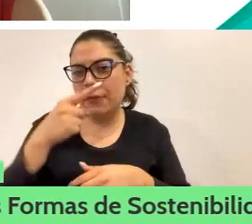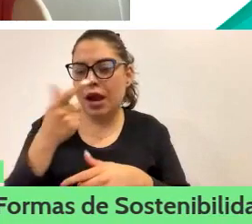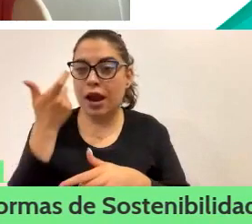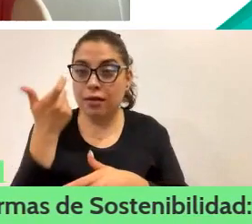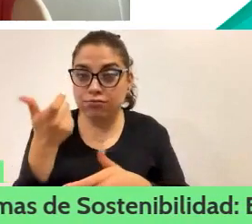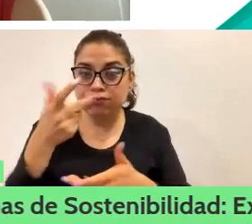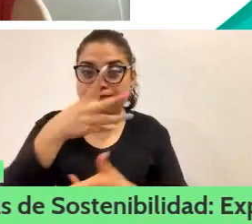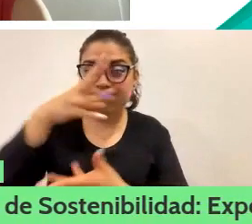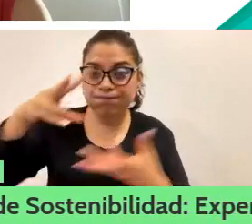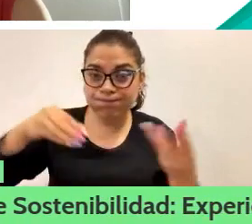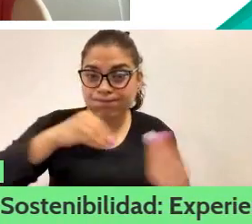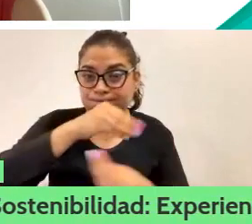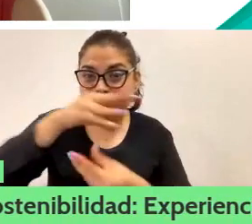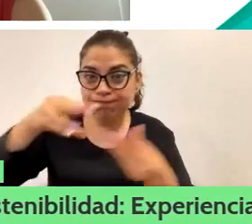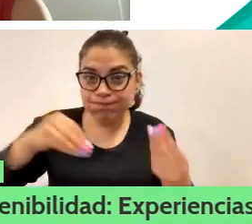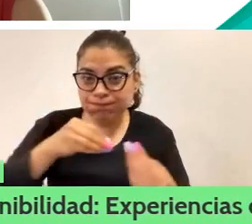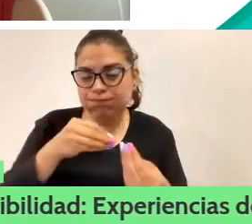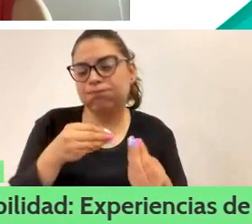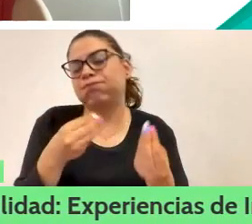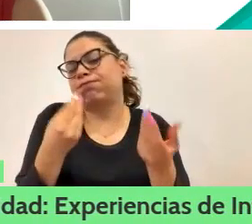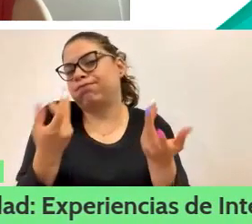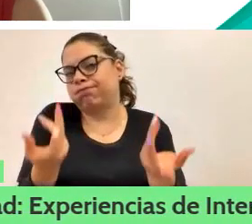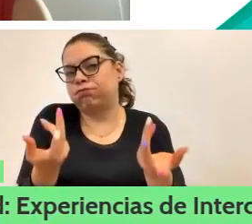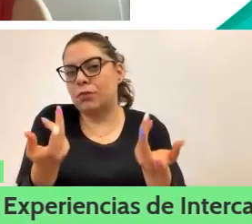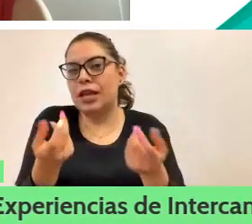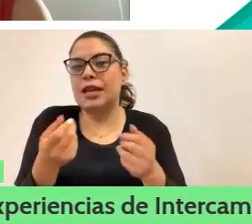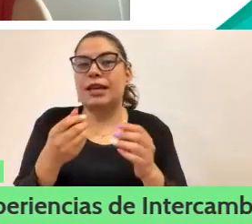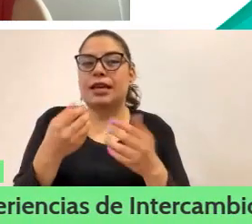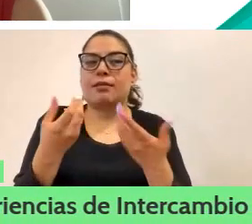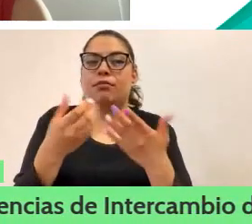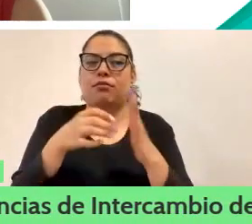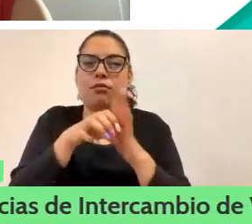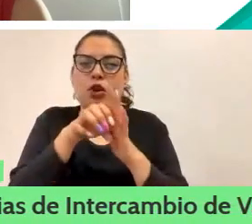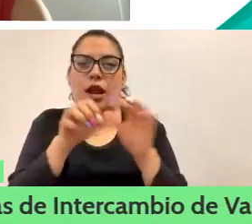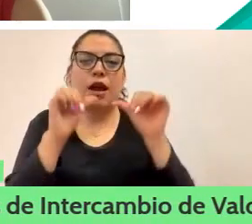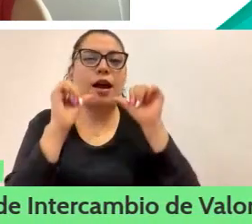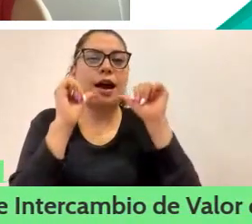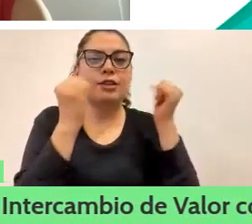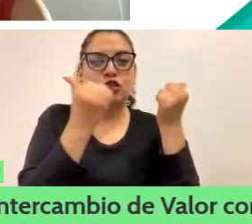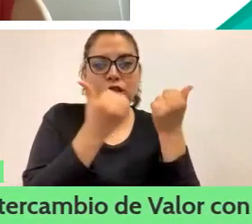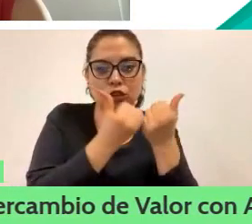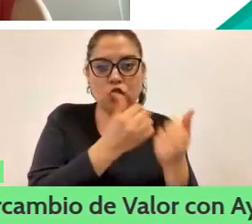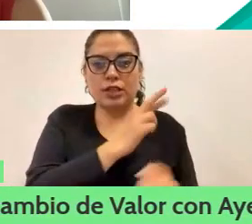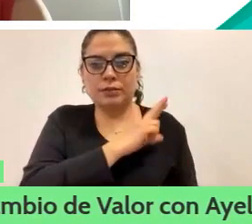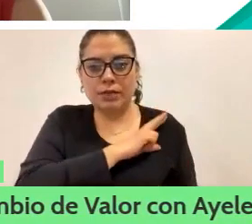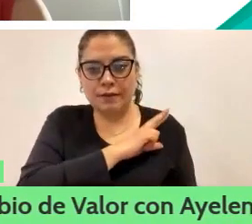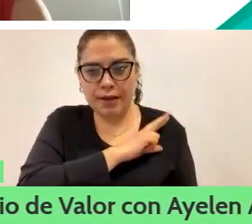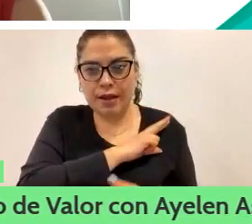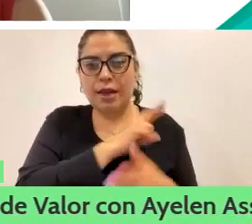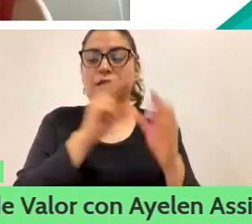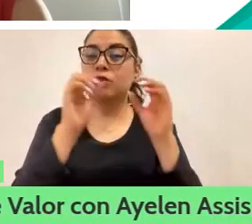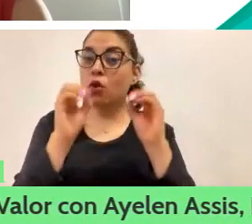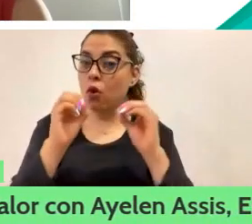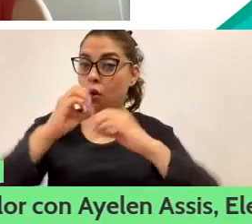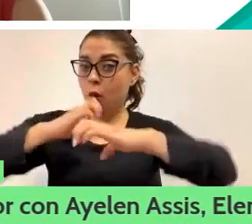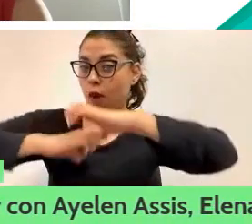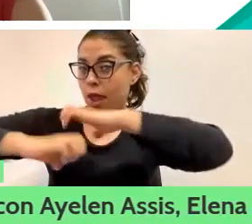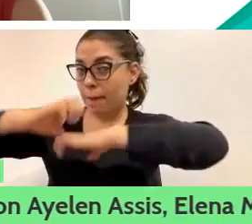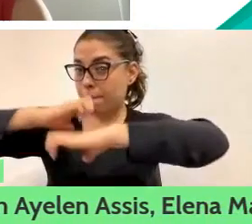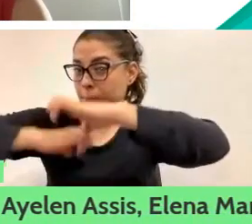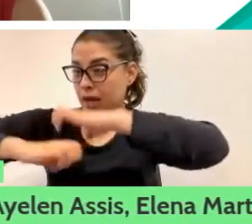o pilares de las organizaciones privadas o de las empresas y debemos llevarlas